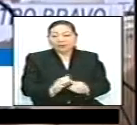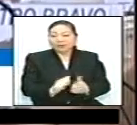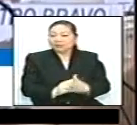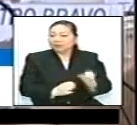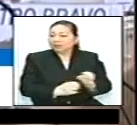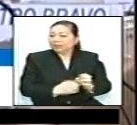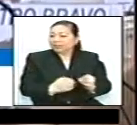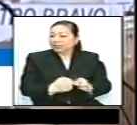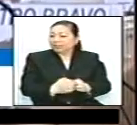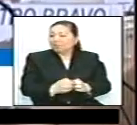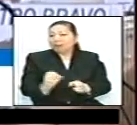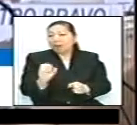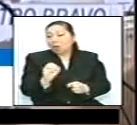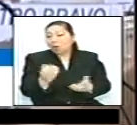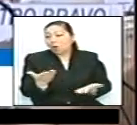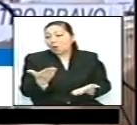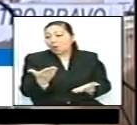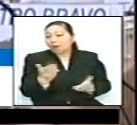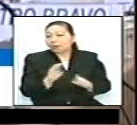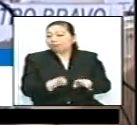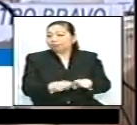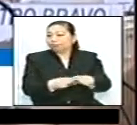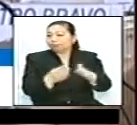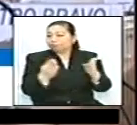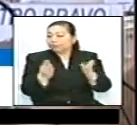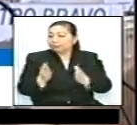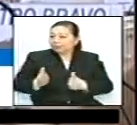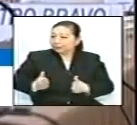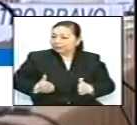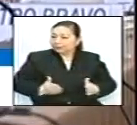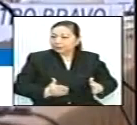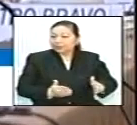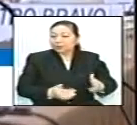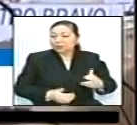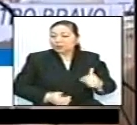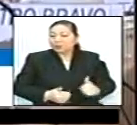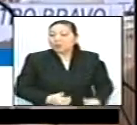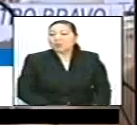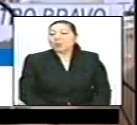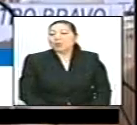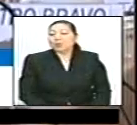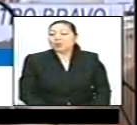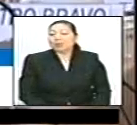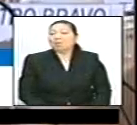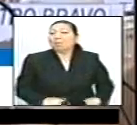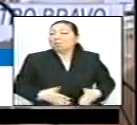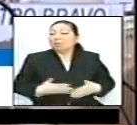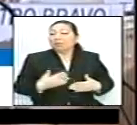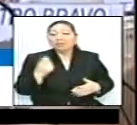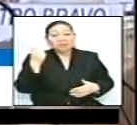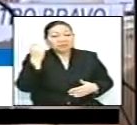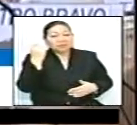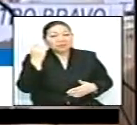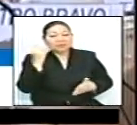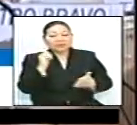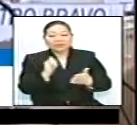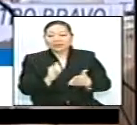etapa, o a la apertura de un camino en el cual podamos entendernos